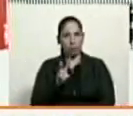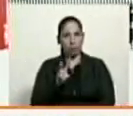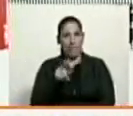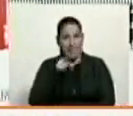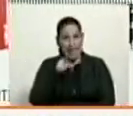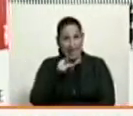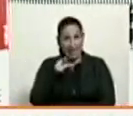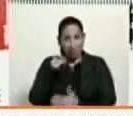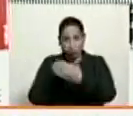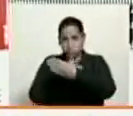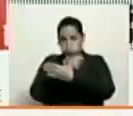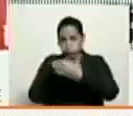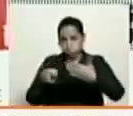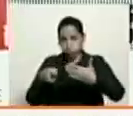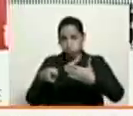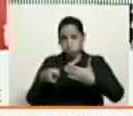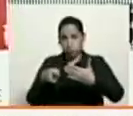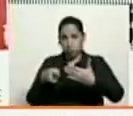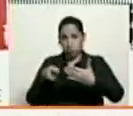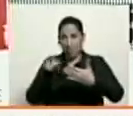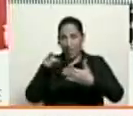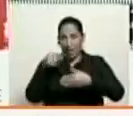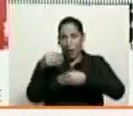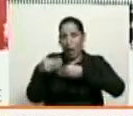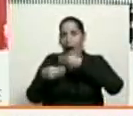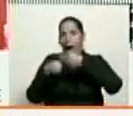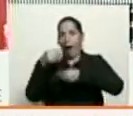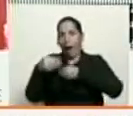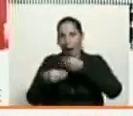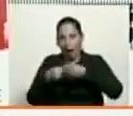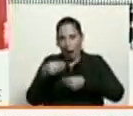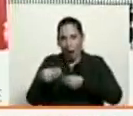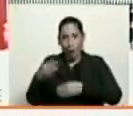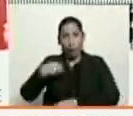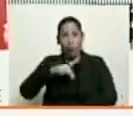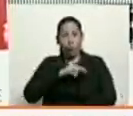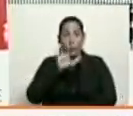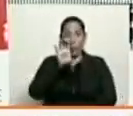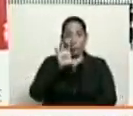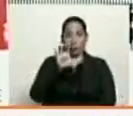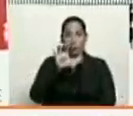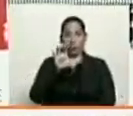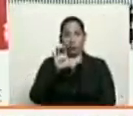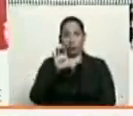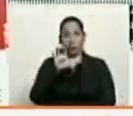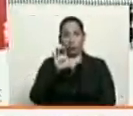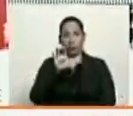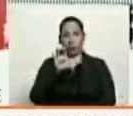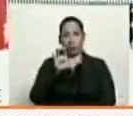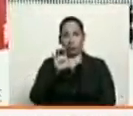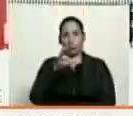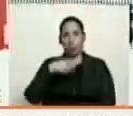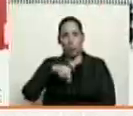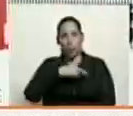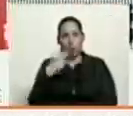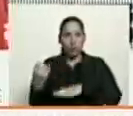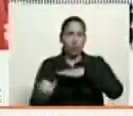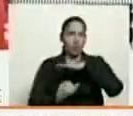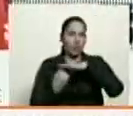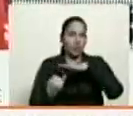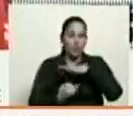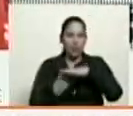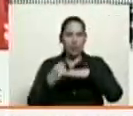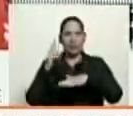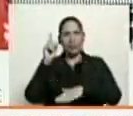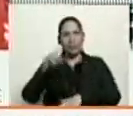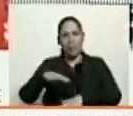Esas sanciones que ellos le aplican a nuestro país y a nuestras instituciones y a